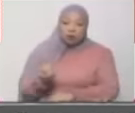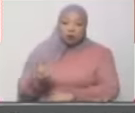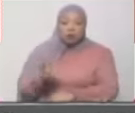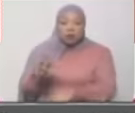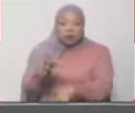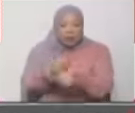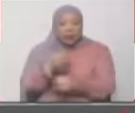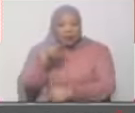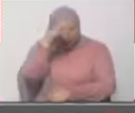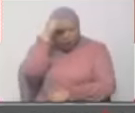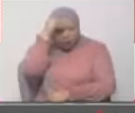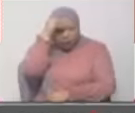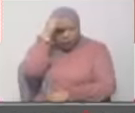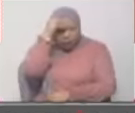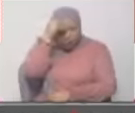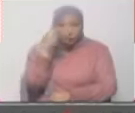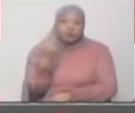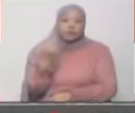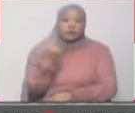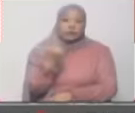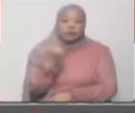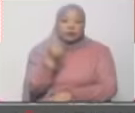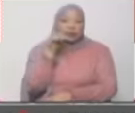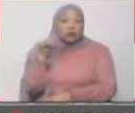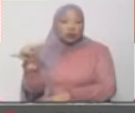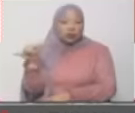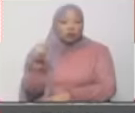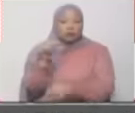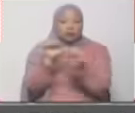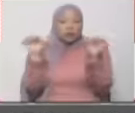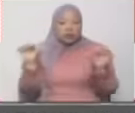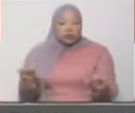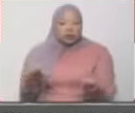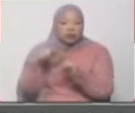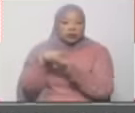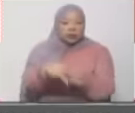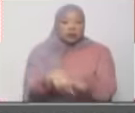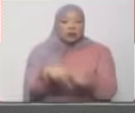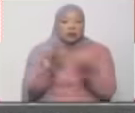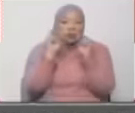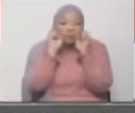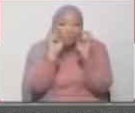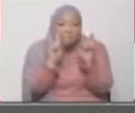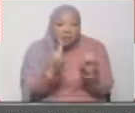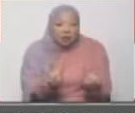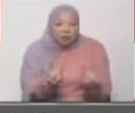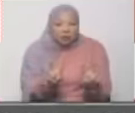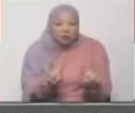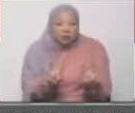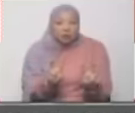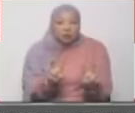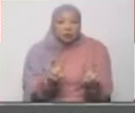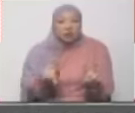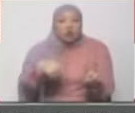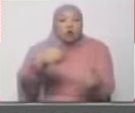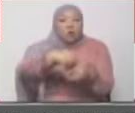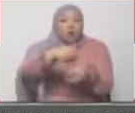creyeron mi denuncia del fascismo sin verla y